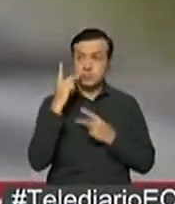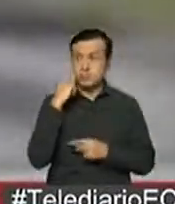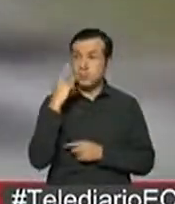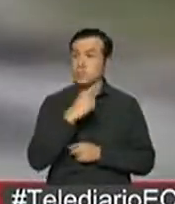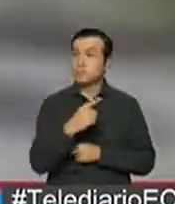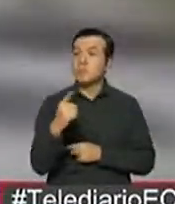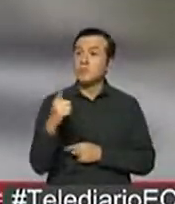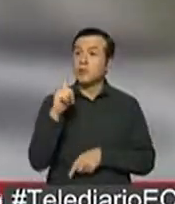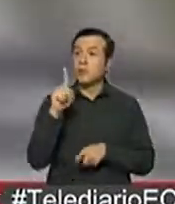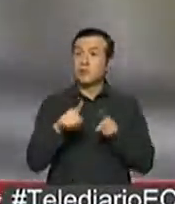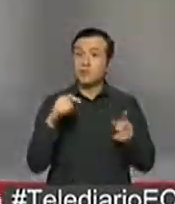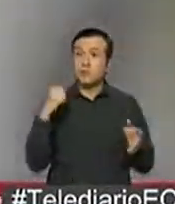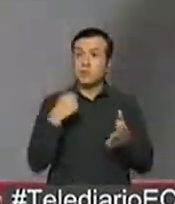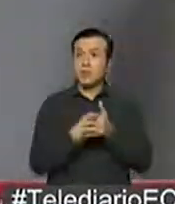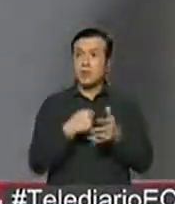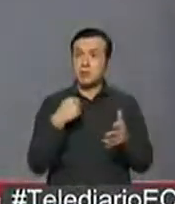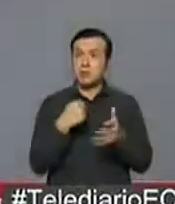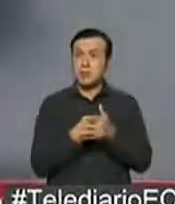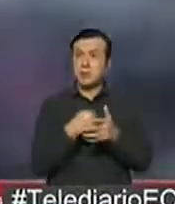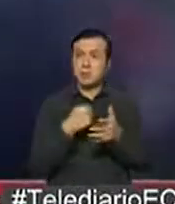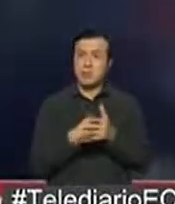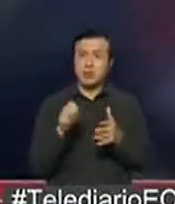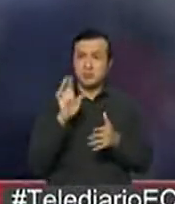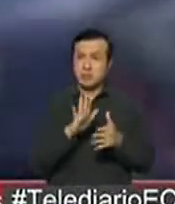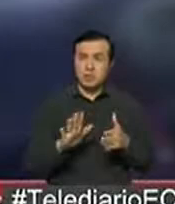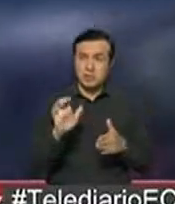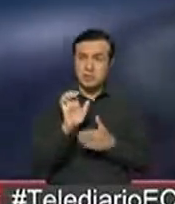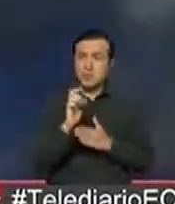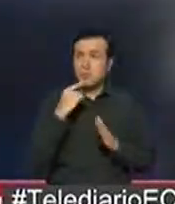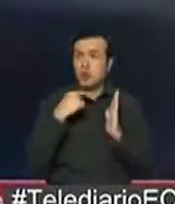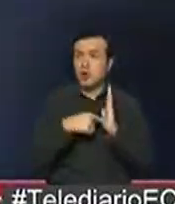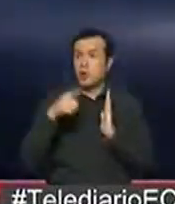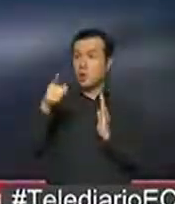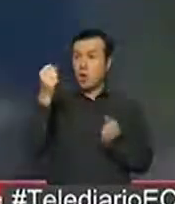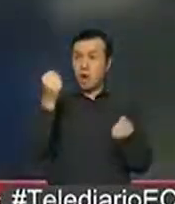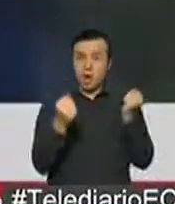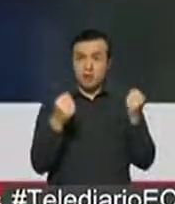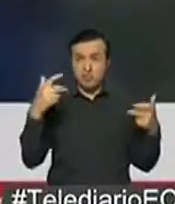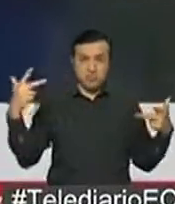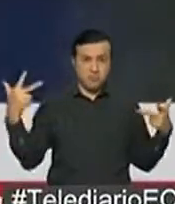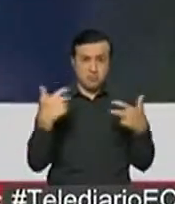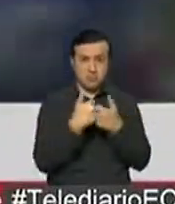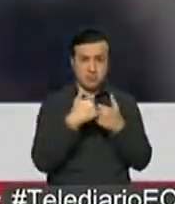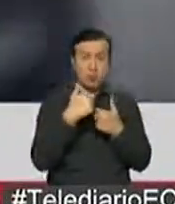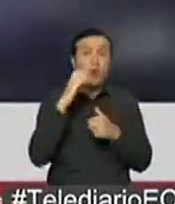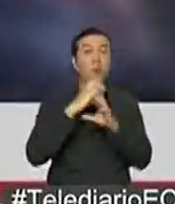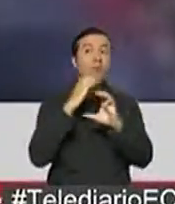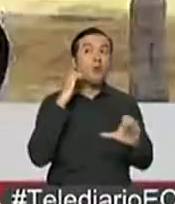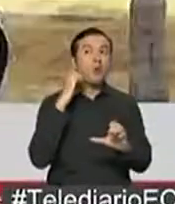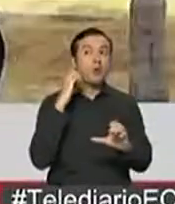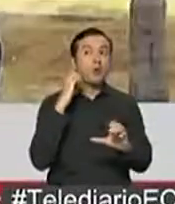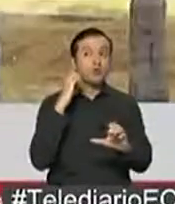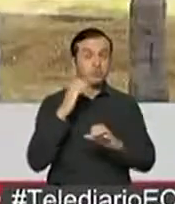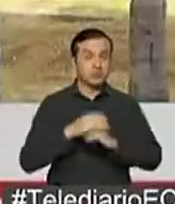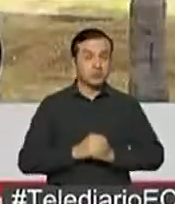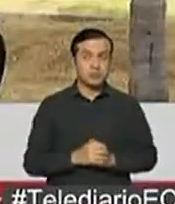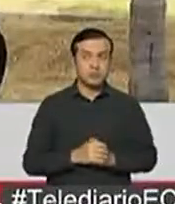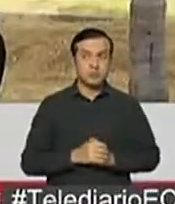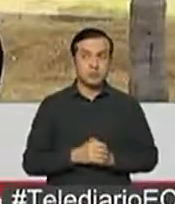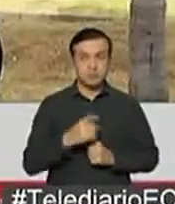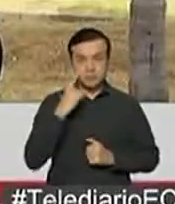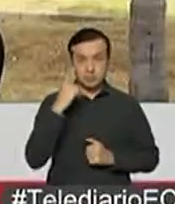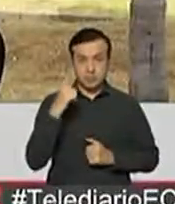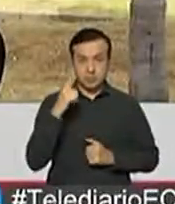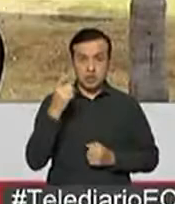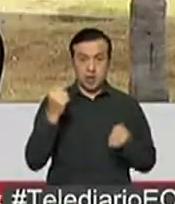las imágenes de varios accidentes de tránsito un ecuador como el de un automotor que colisiona con un bus en la vía no no se ve que ese carro viene